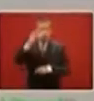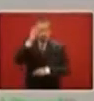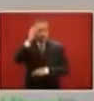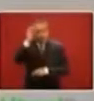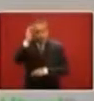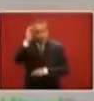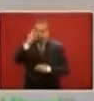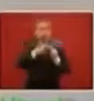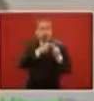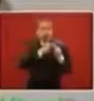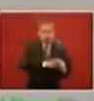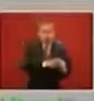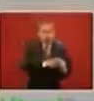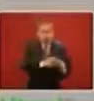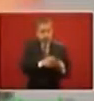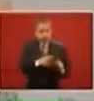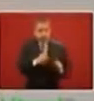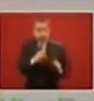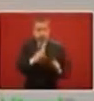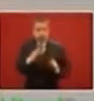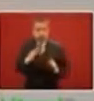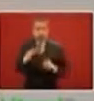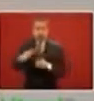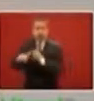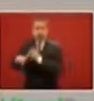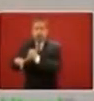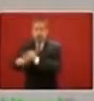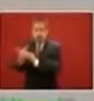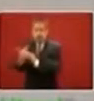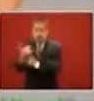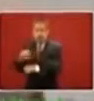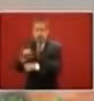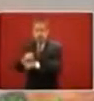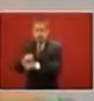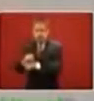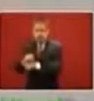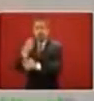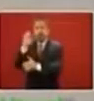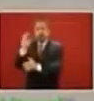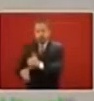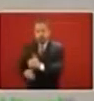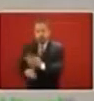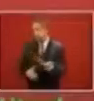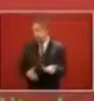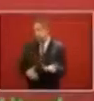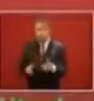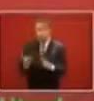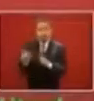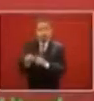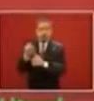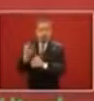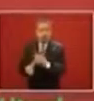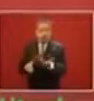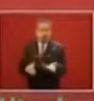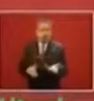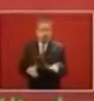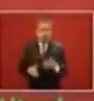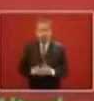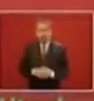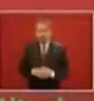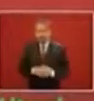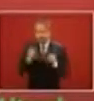grande. ¿Por qué? Lo dejan pontificar a esta persona y al final de cuentas la gente se queda con eso porque el presidente se queda callado y porque